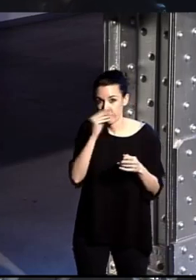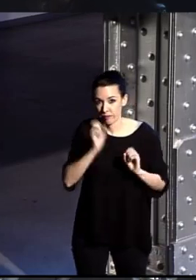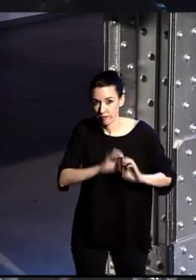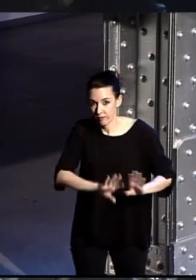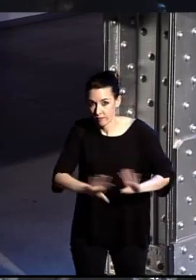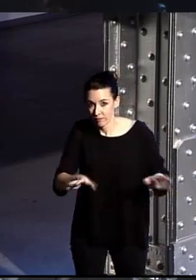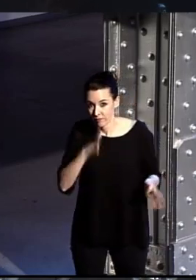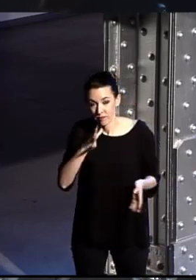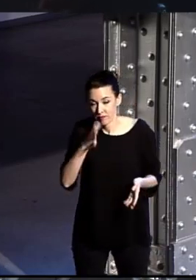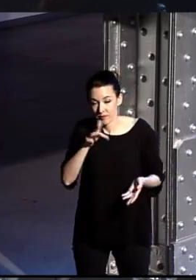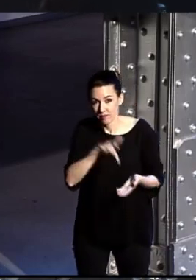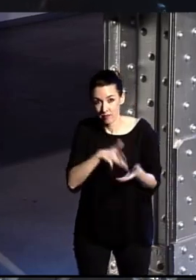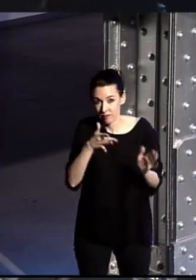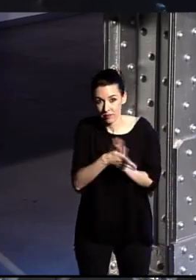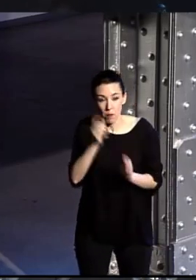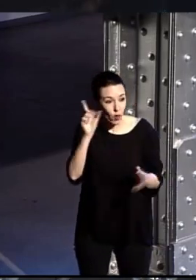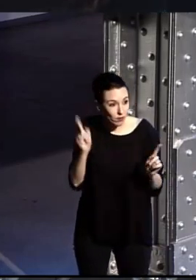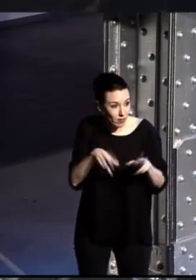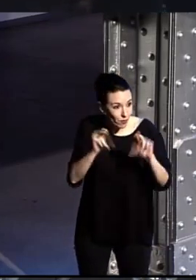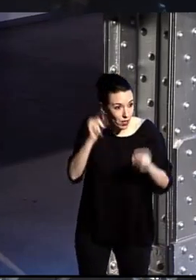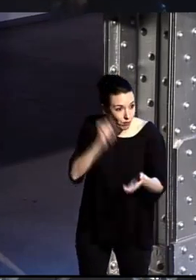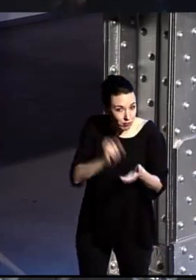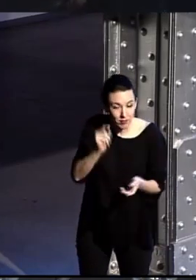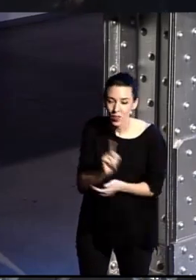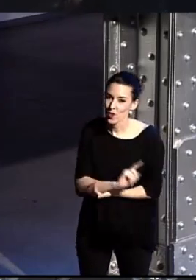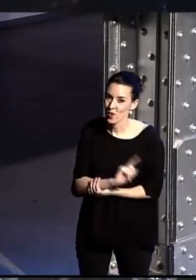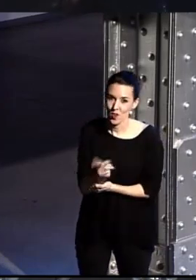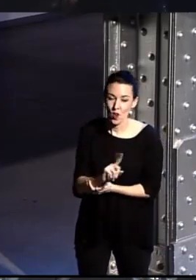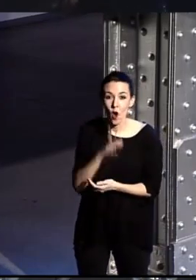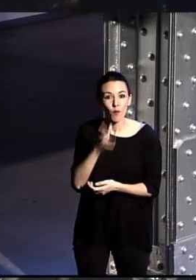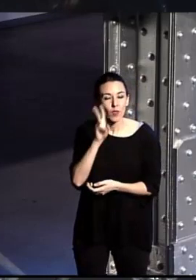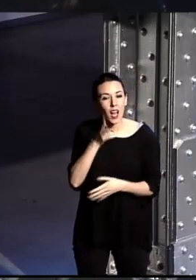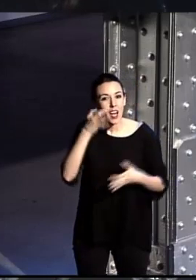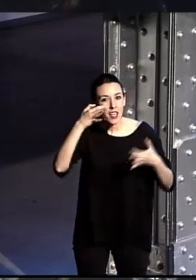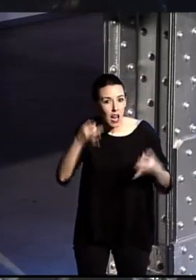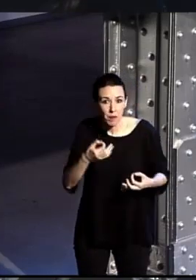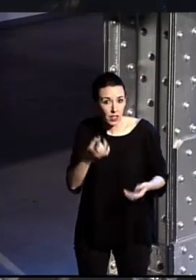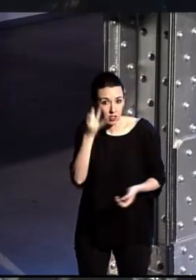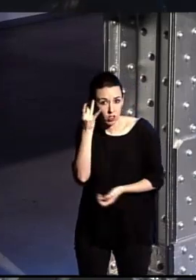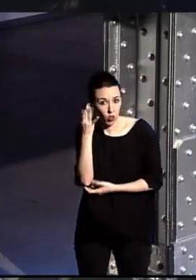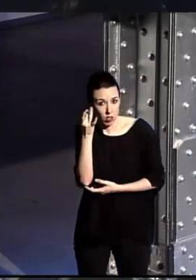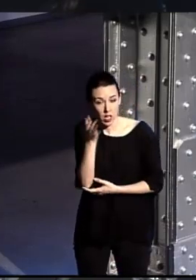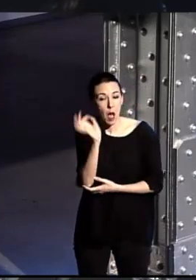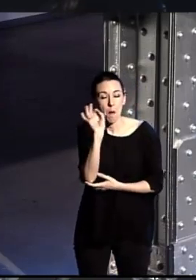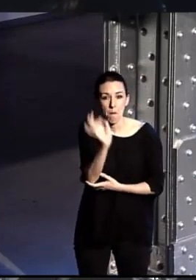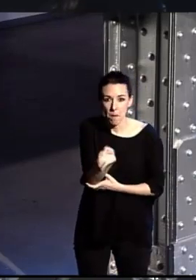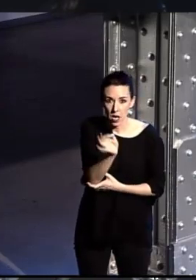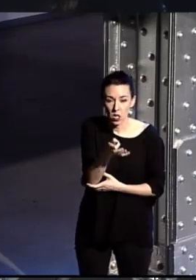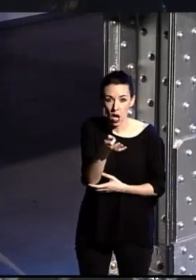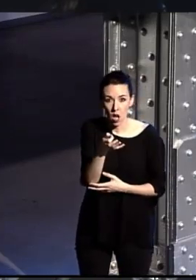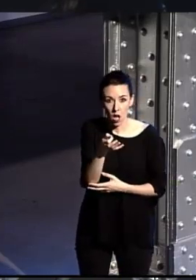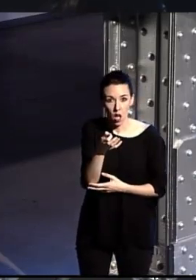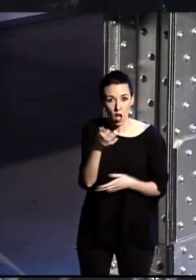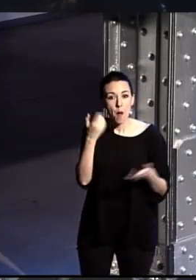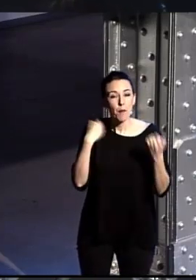porque... ¿Porque lo acabaste rápidamente? No, porque vi que realmente era inútil. Es verdad que son muchos más